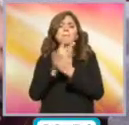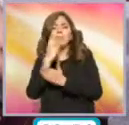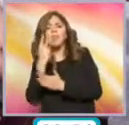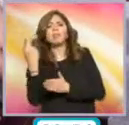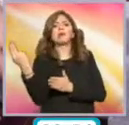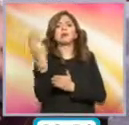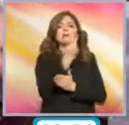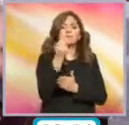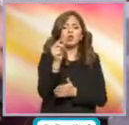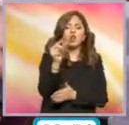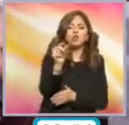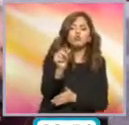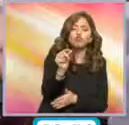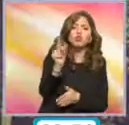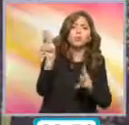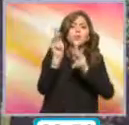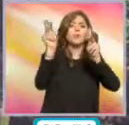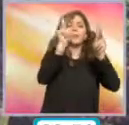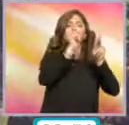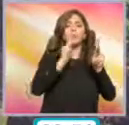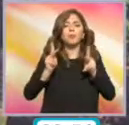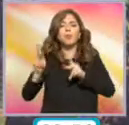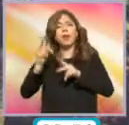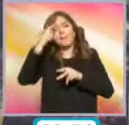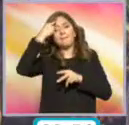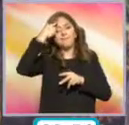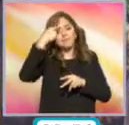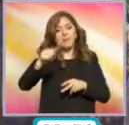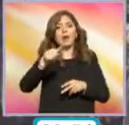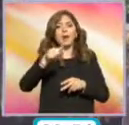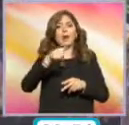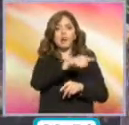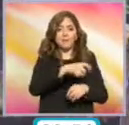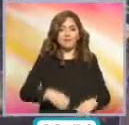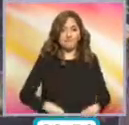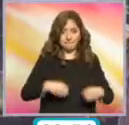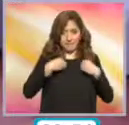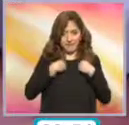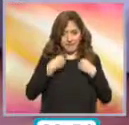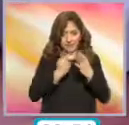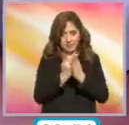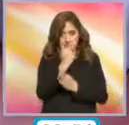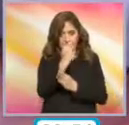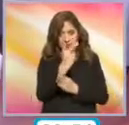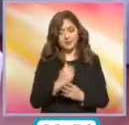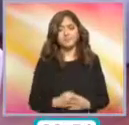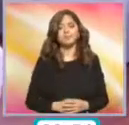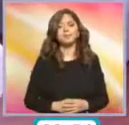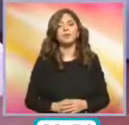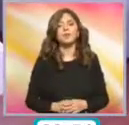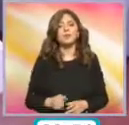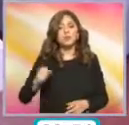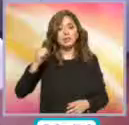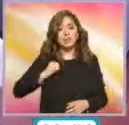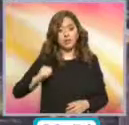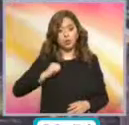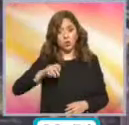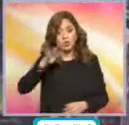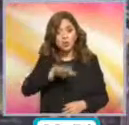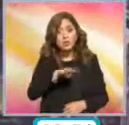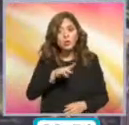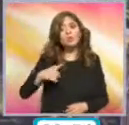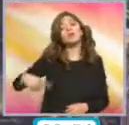algún bichito feliz, ¿no? Volador, para poder subsistir. Bueno, entonces, en el siglo XIX nos enteramos de esto no es algo